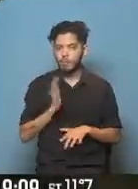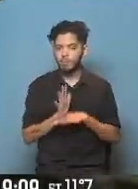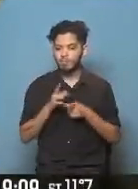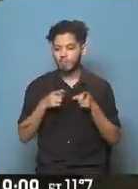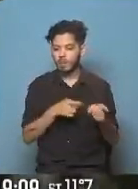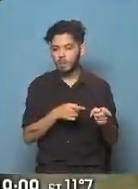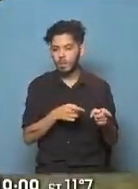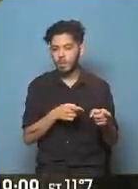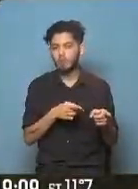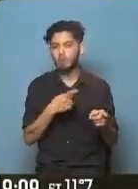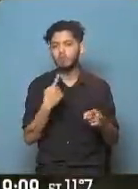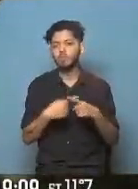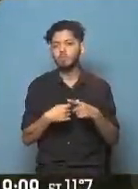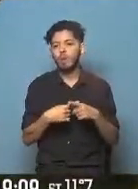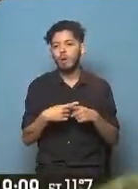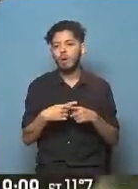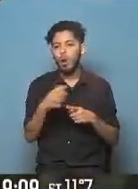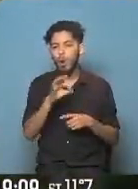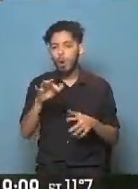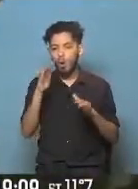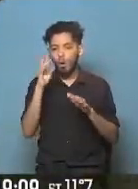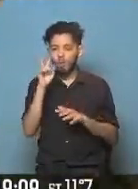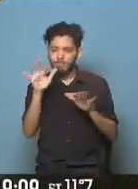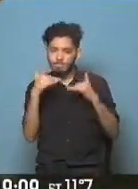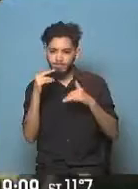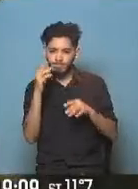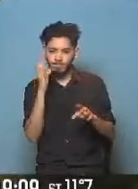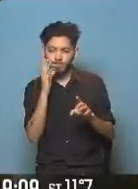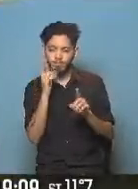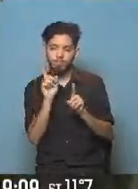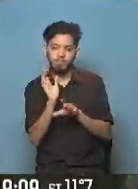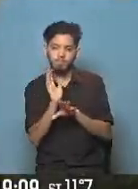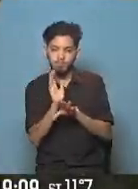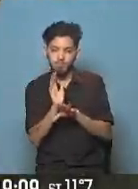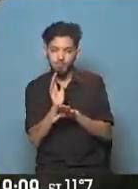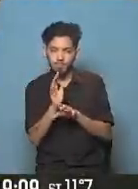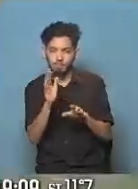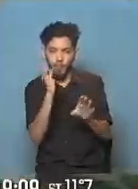seguidos u observados y por lo tanto